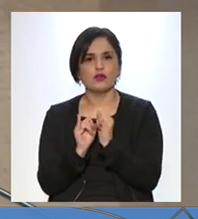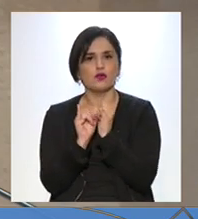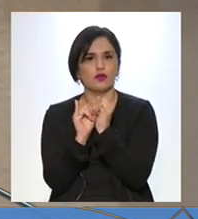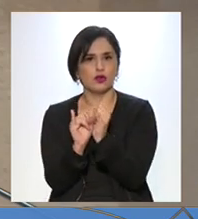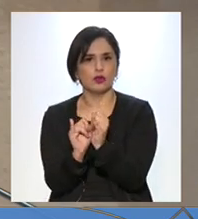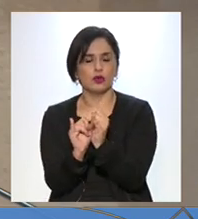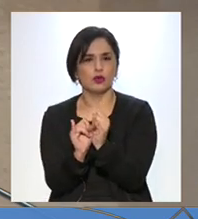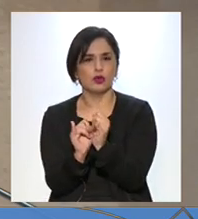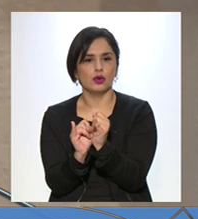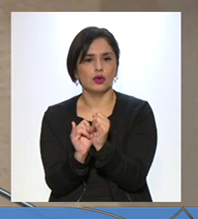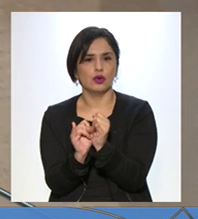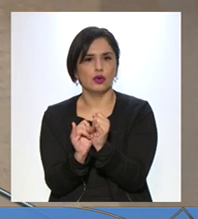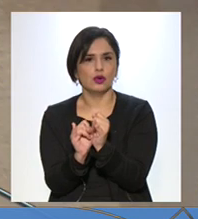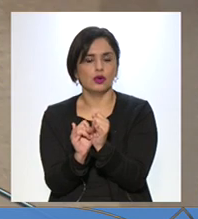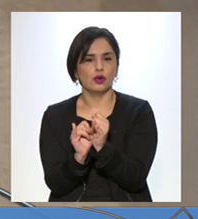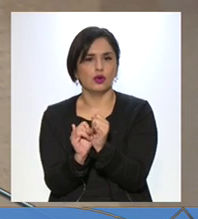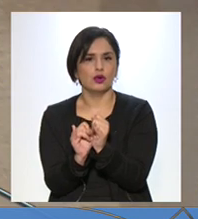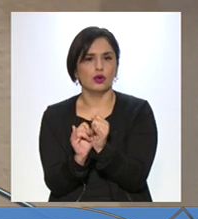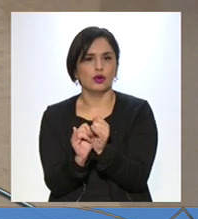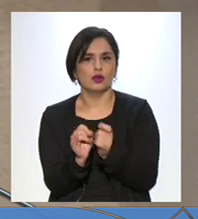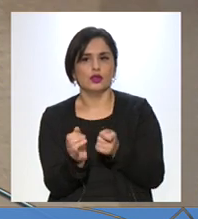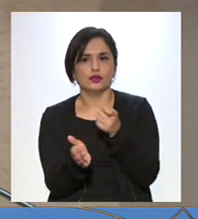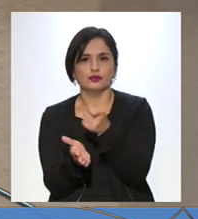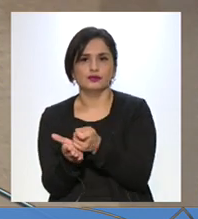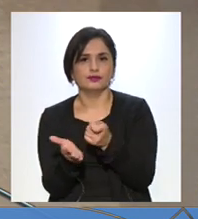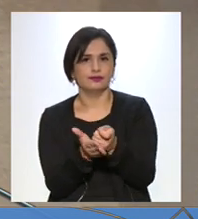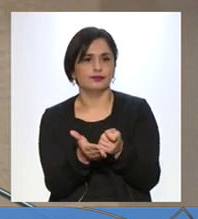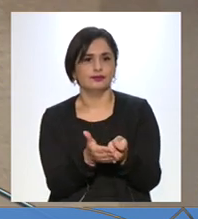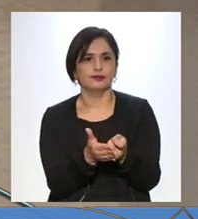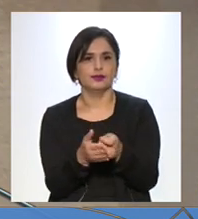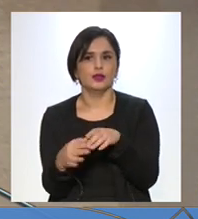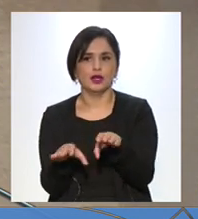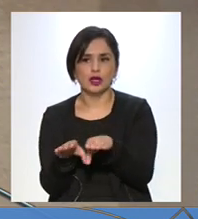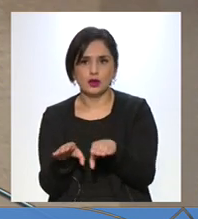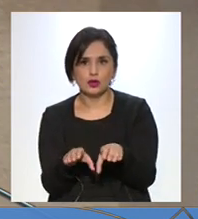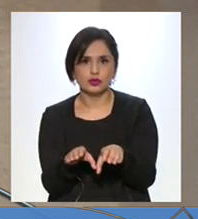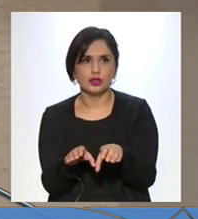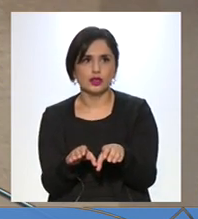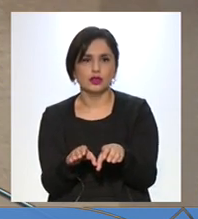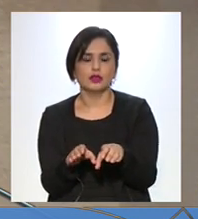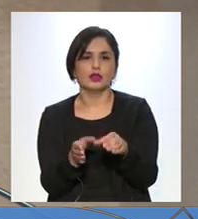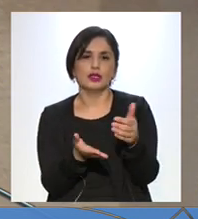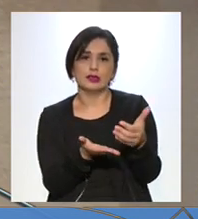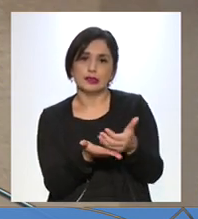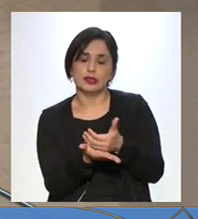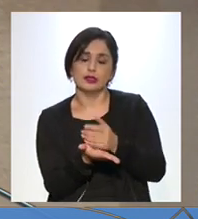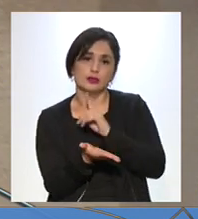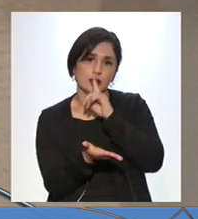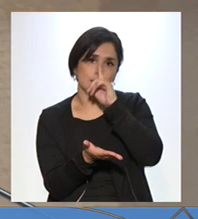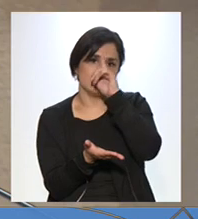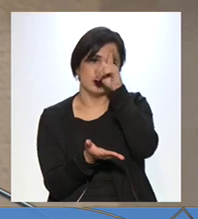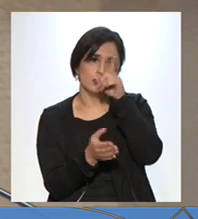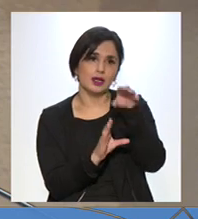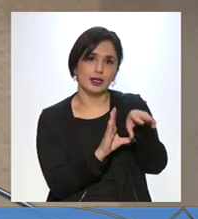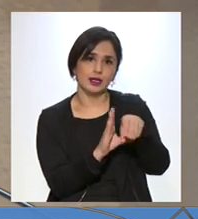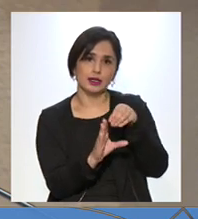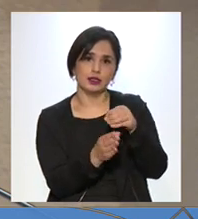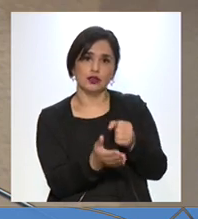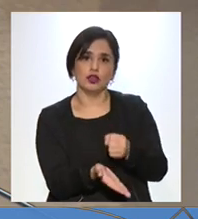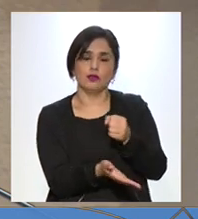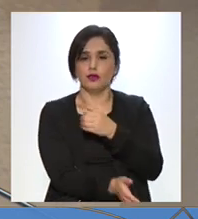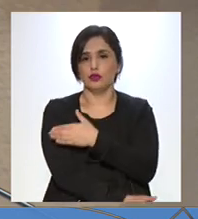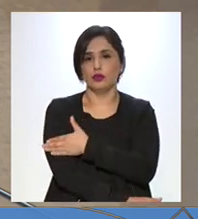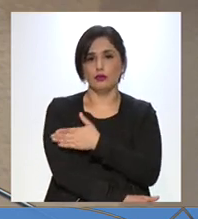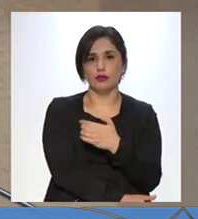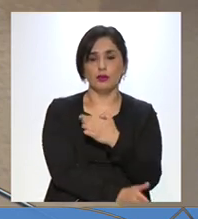que la porción que se está consumiendo de los recursos disponibles provenientes de ingresos habituales, IFE y retiros previsionales,